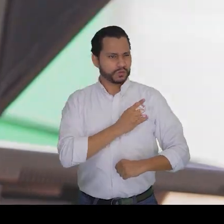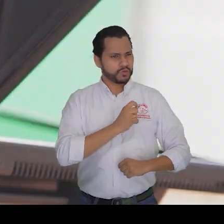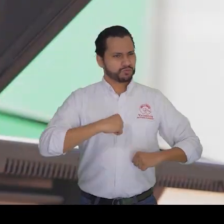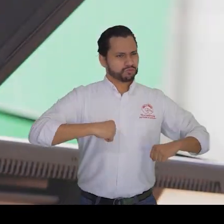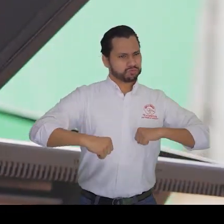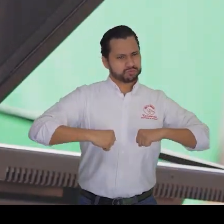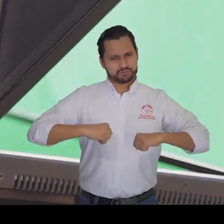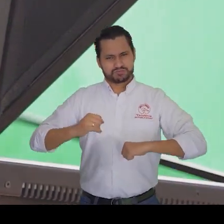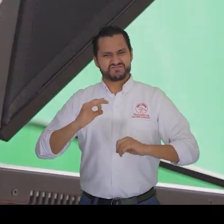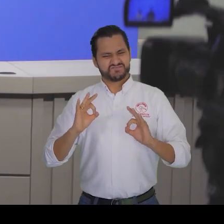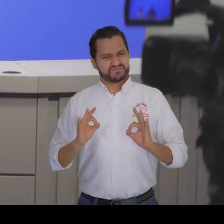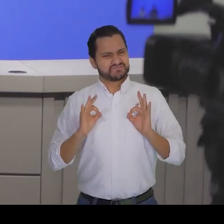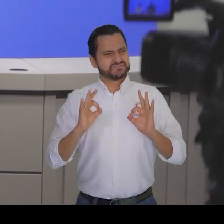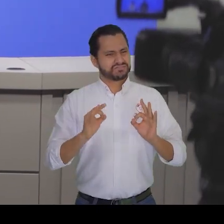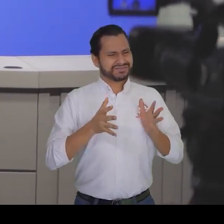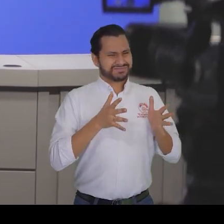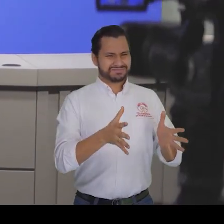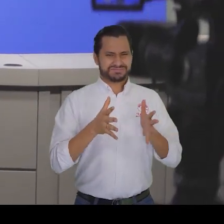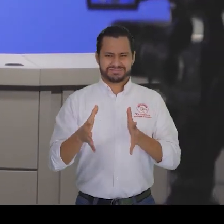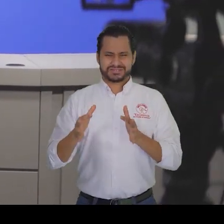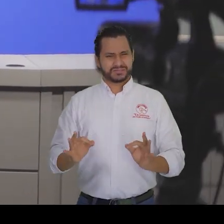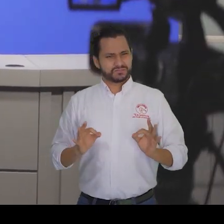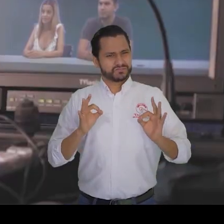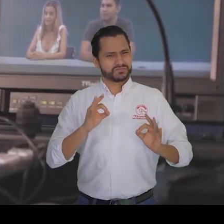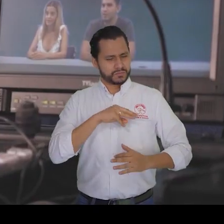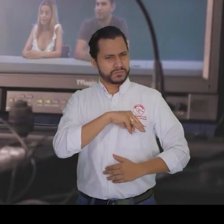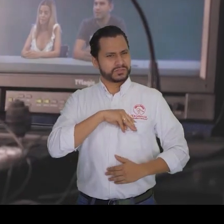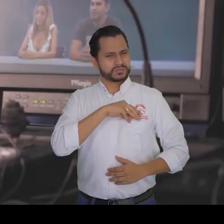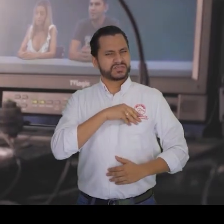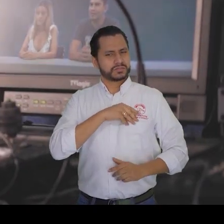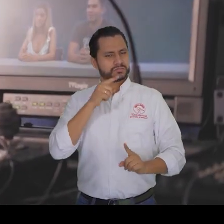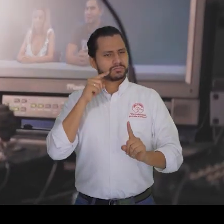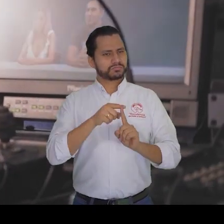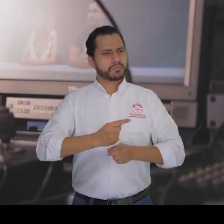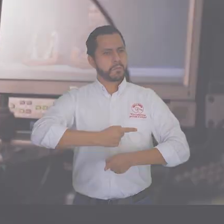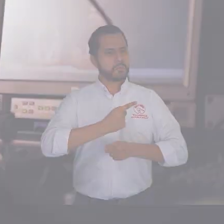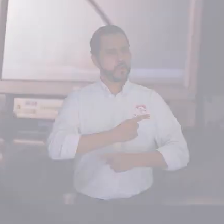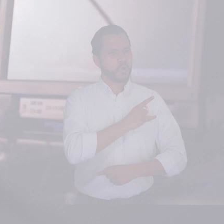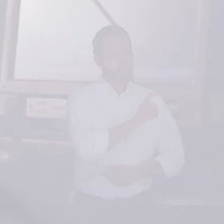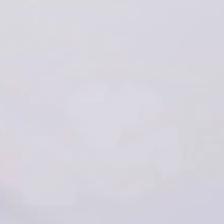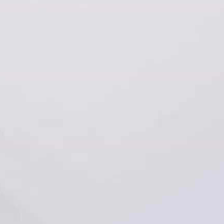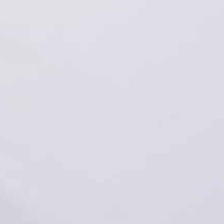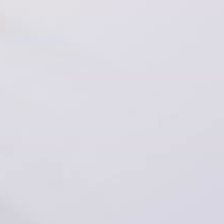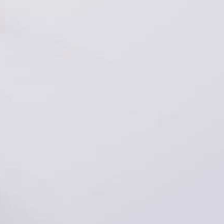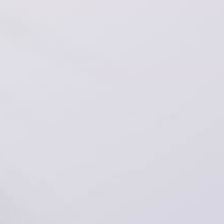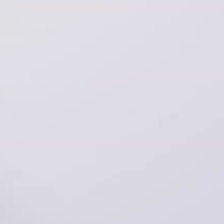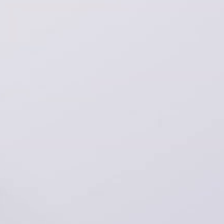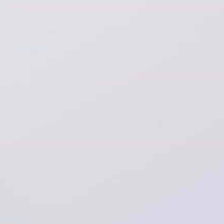responsabilidad social y criterios de excelencia sus postulados misionales.